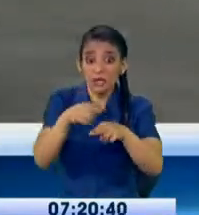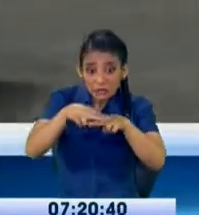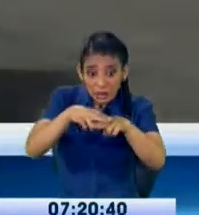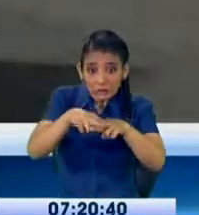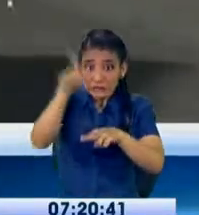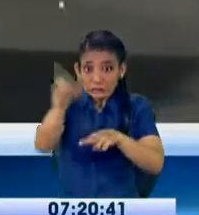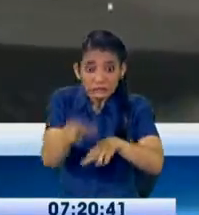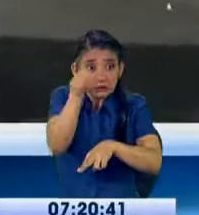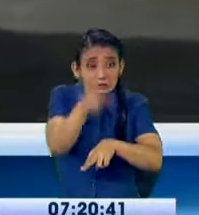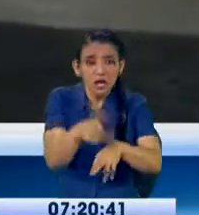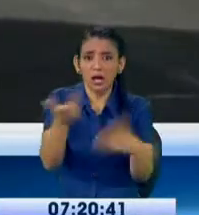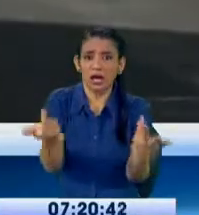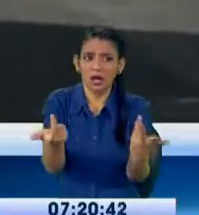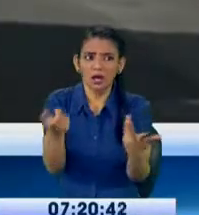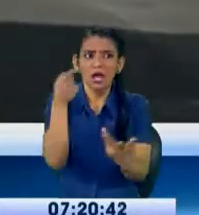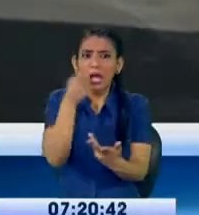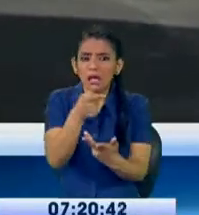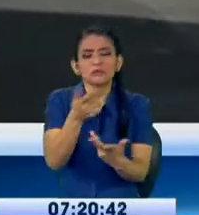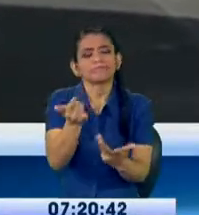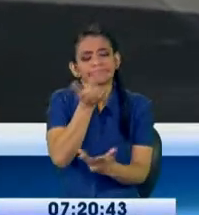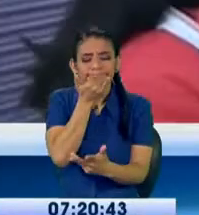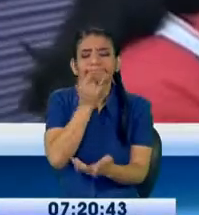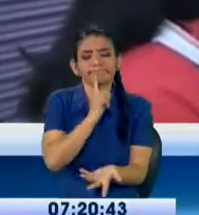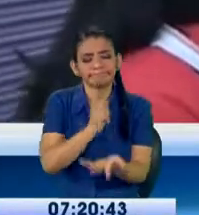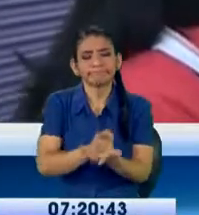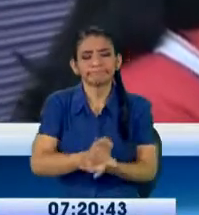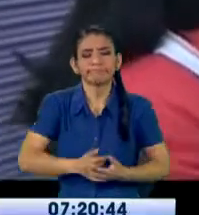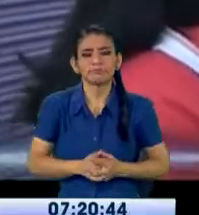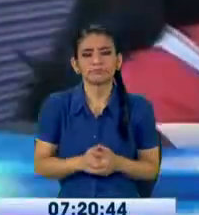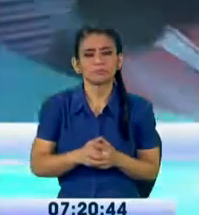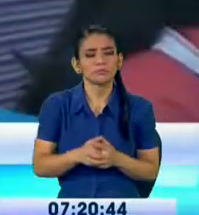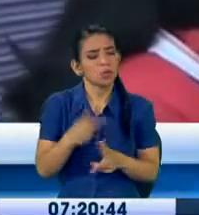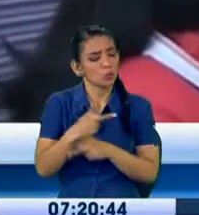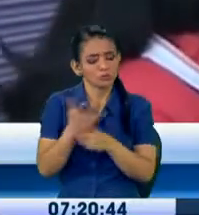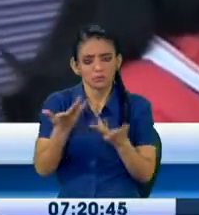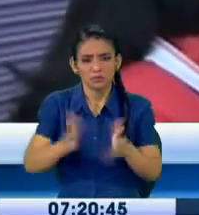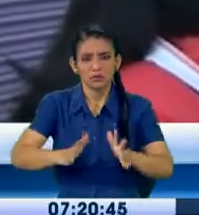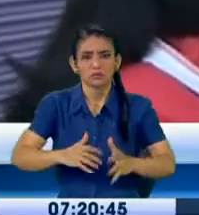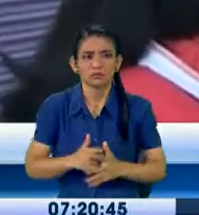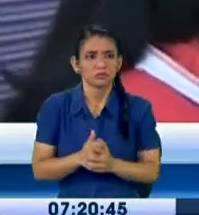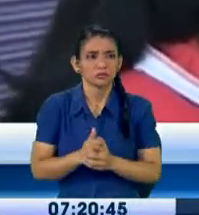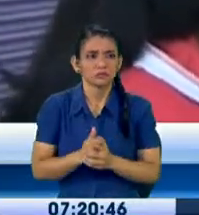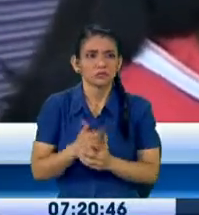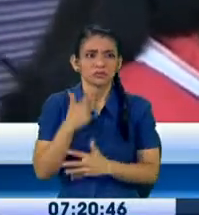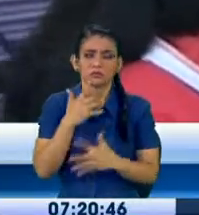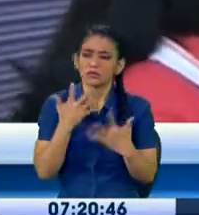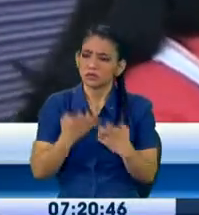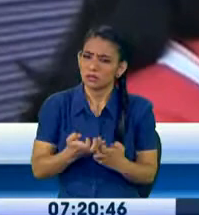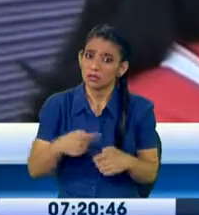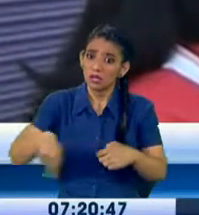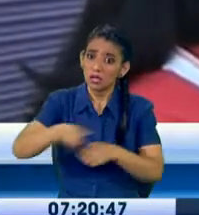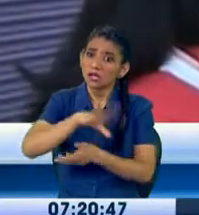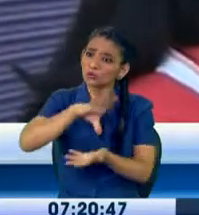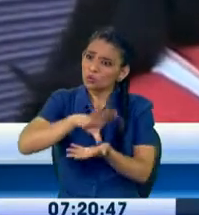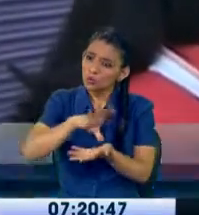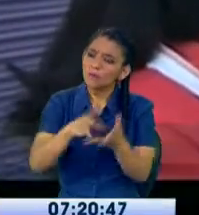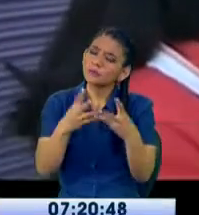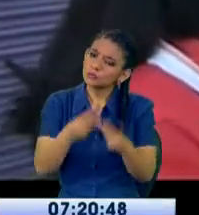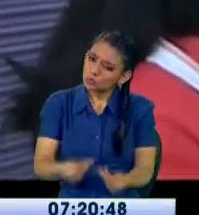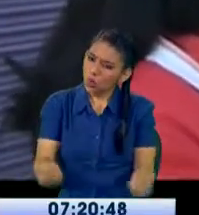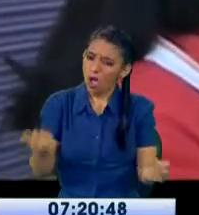según los testigos, primó la impericia. Yo creo que más tienen que andar, al menos en la ciudad, más